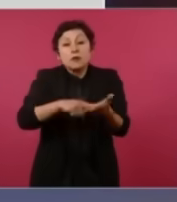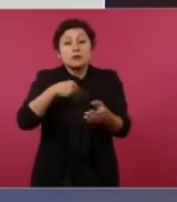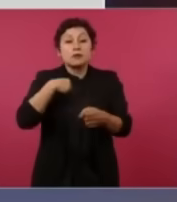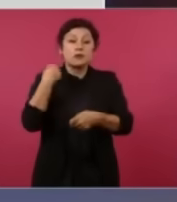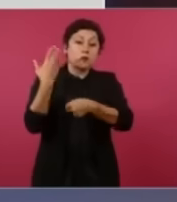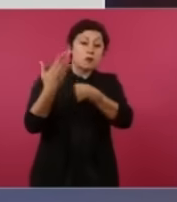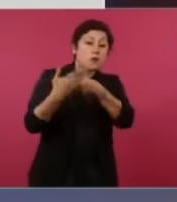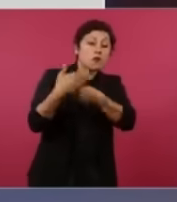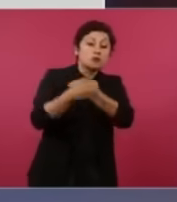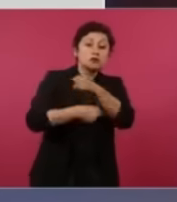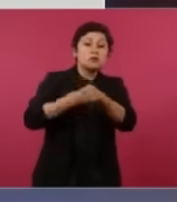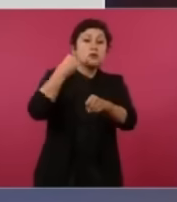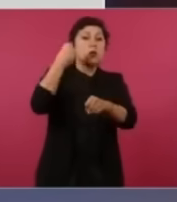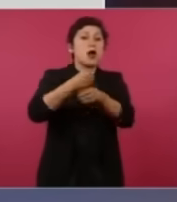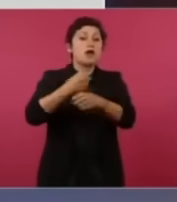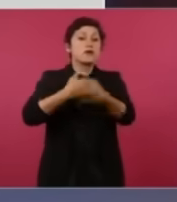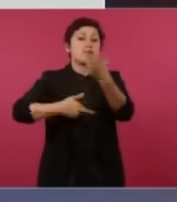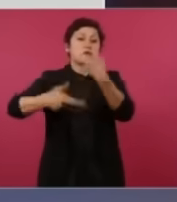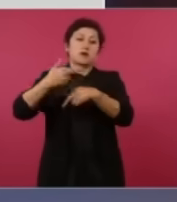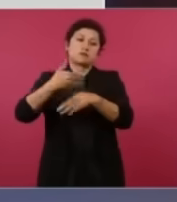O sea,